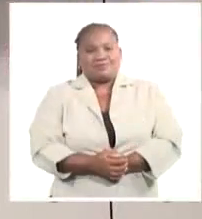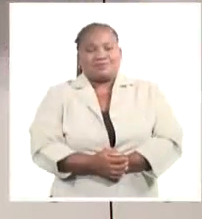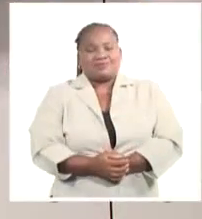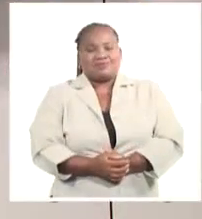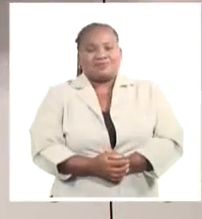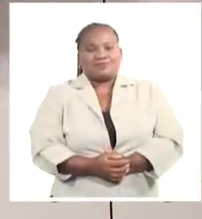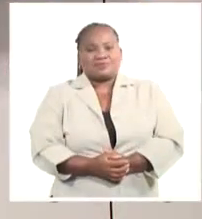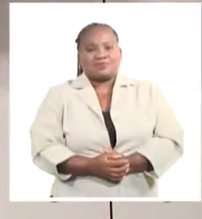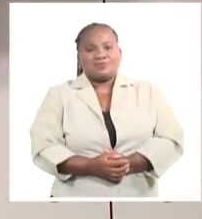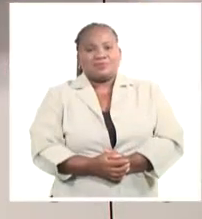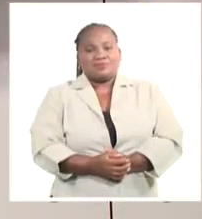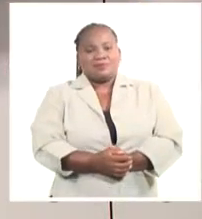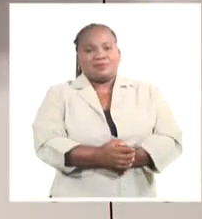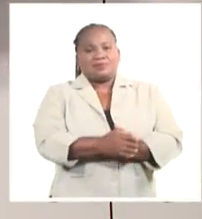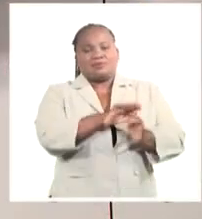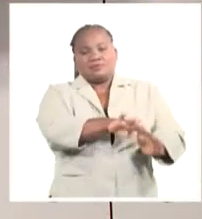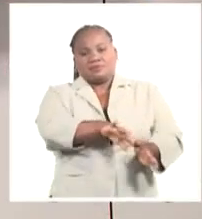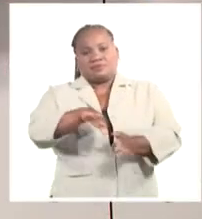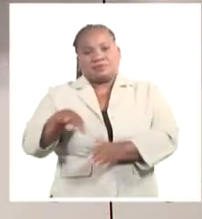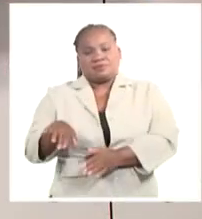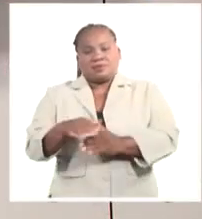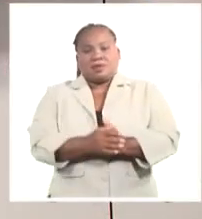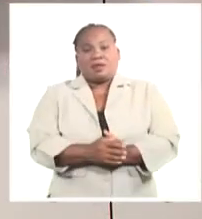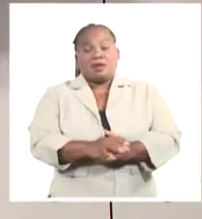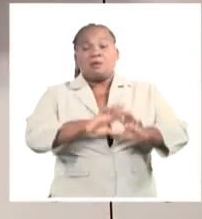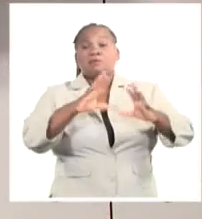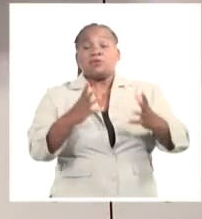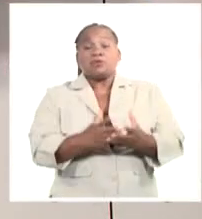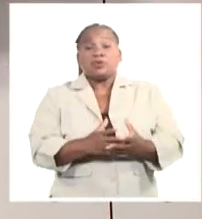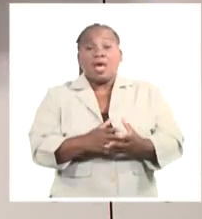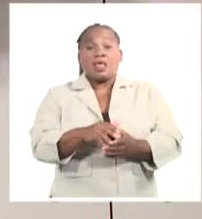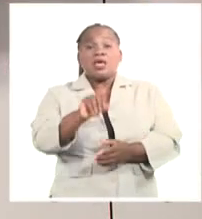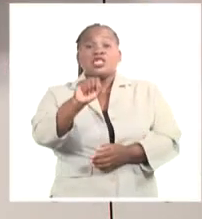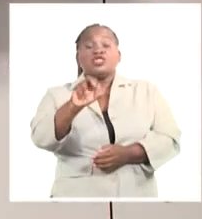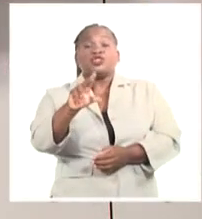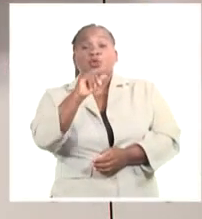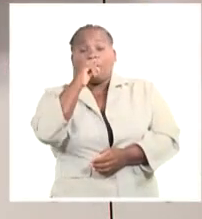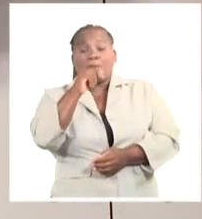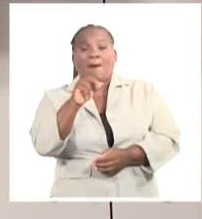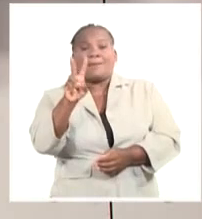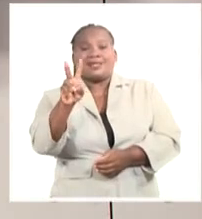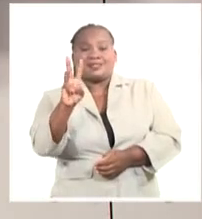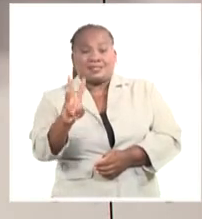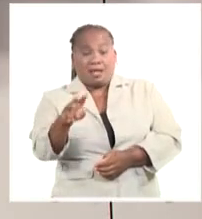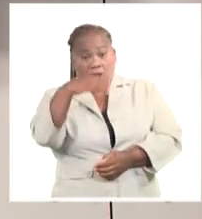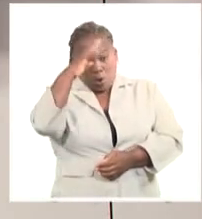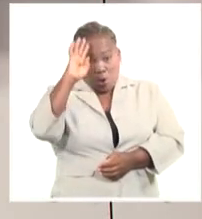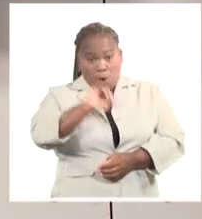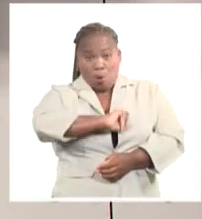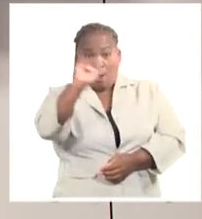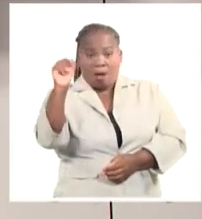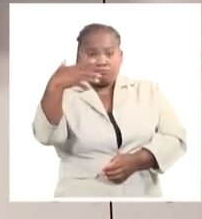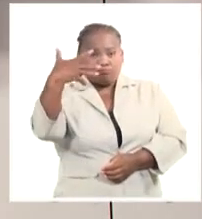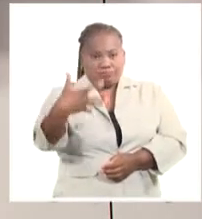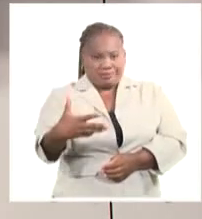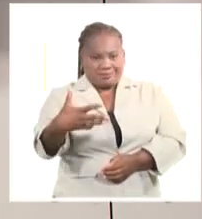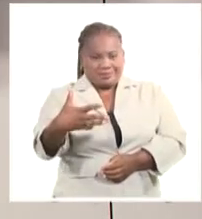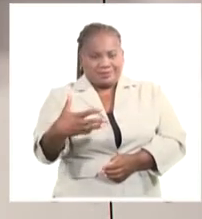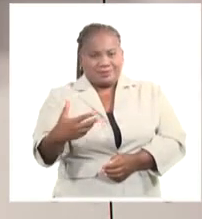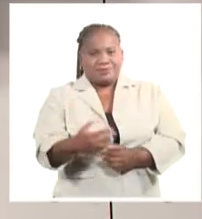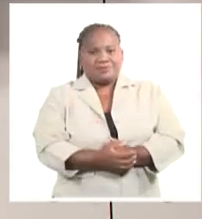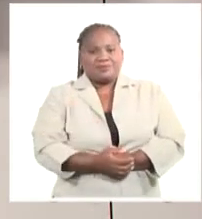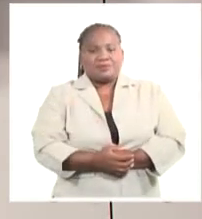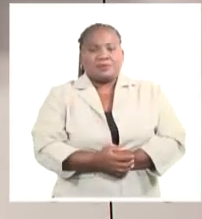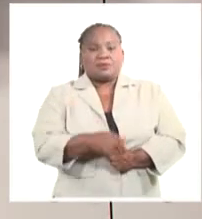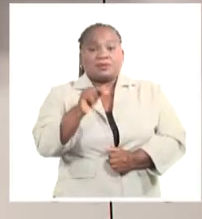centrales. Pasamos al Mundial Sub-23 que transcurre en Taiwán, donde Cuba ganó su quinto partido. La mayor de las